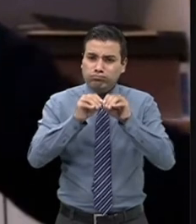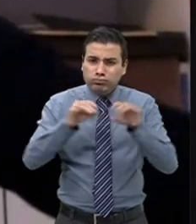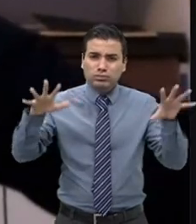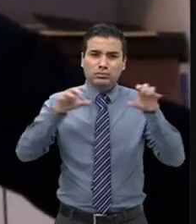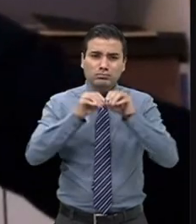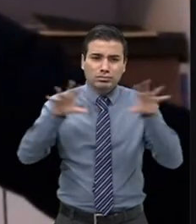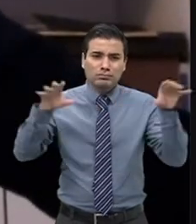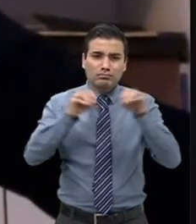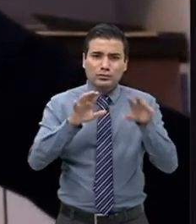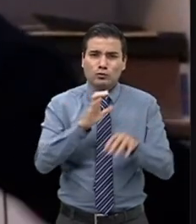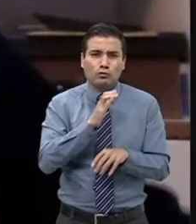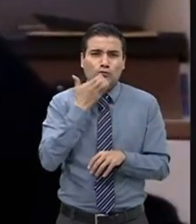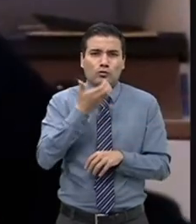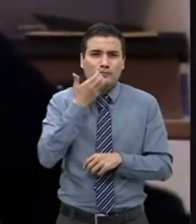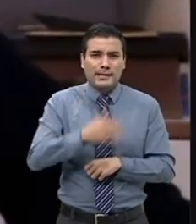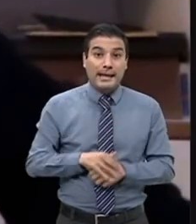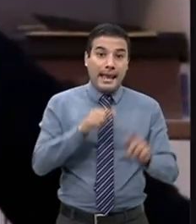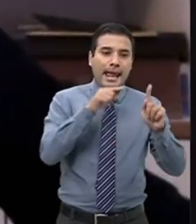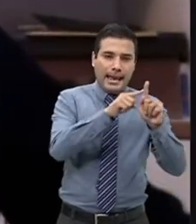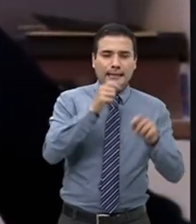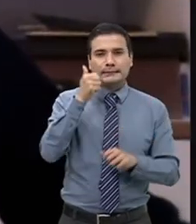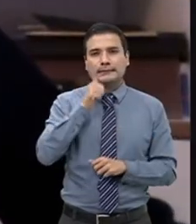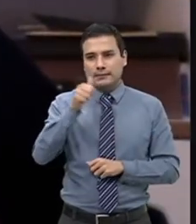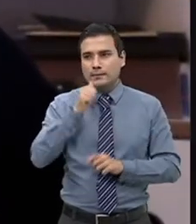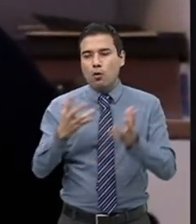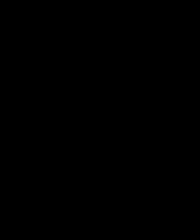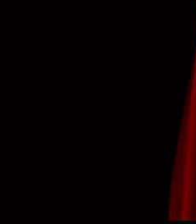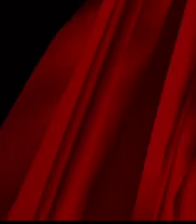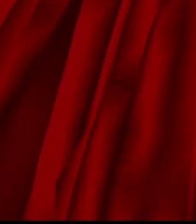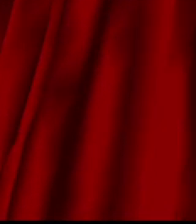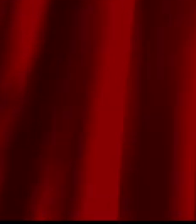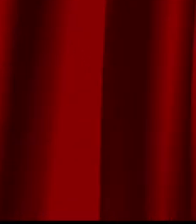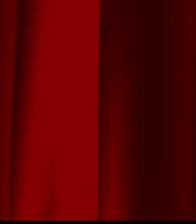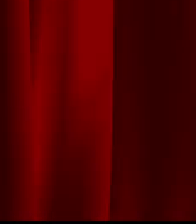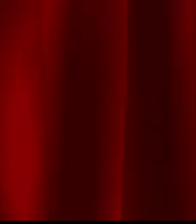en los que participaba samuel a